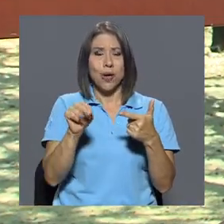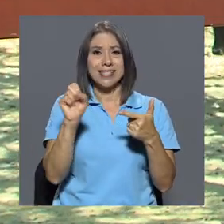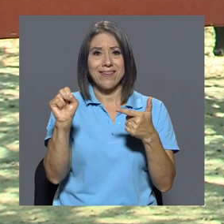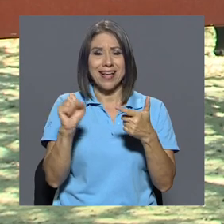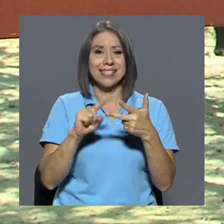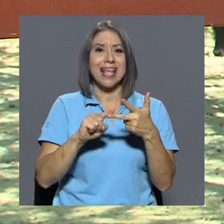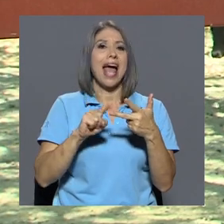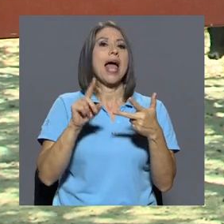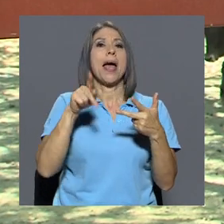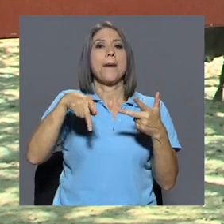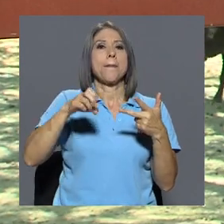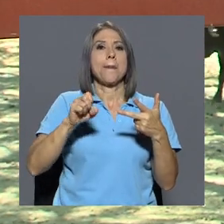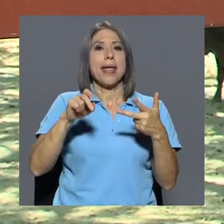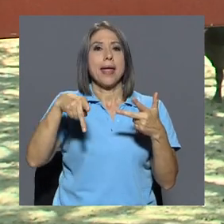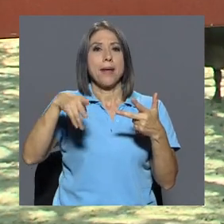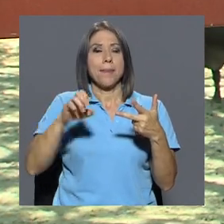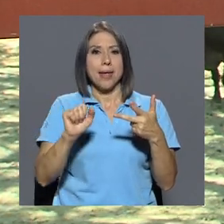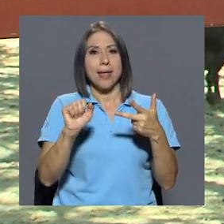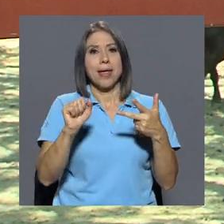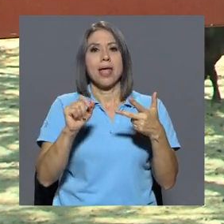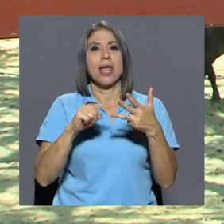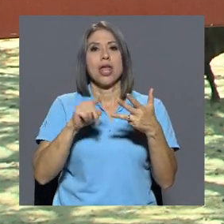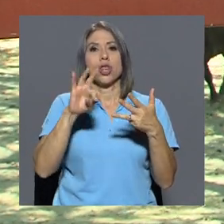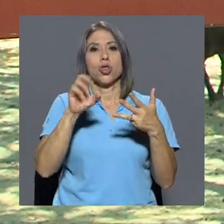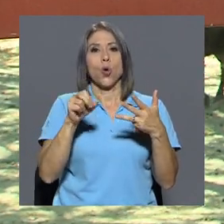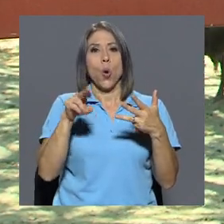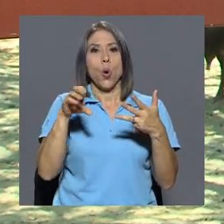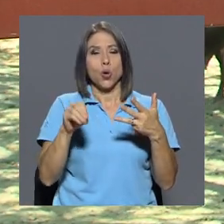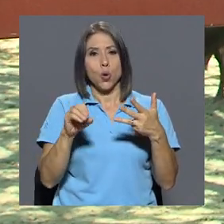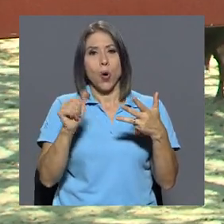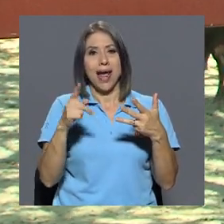Toño, que para mí canta mejor que Pepe, Toño.